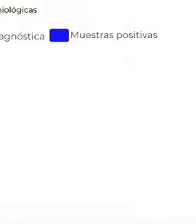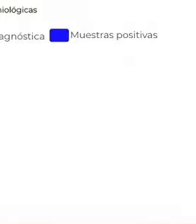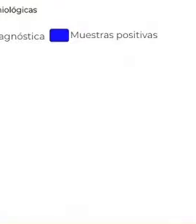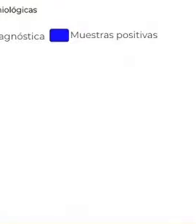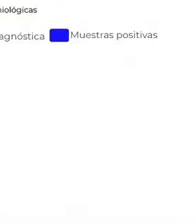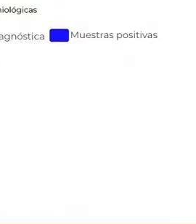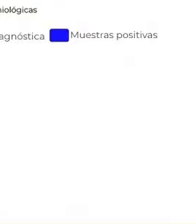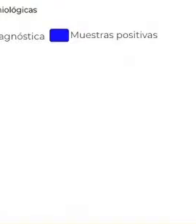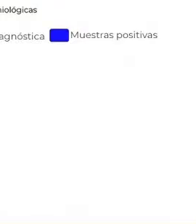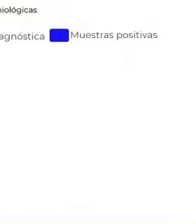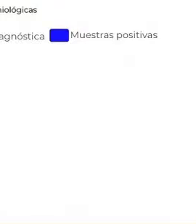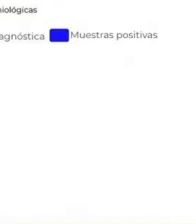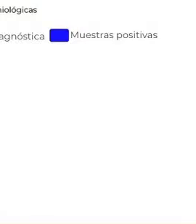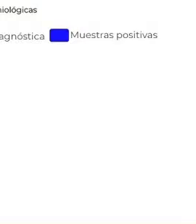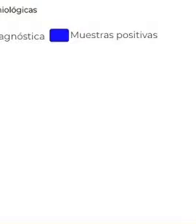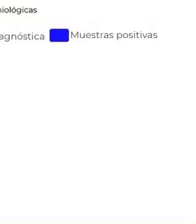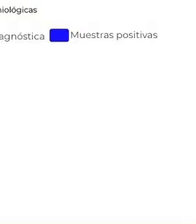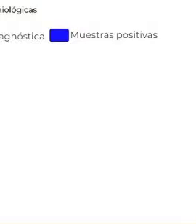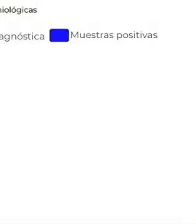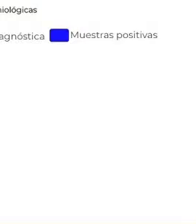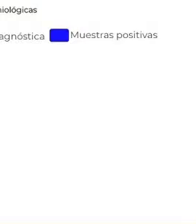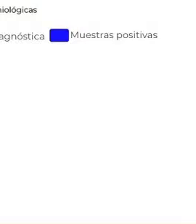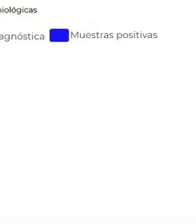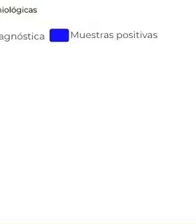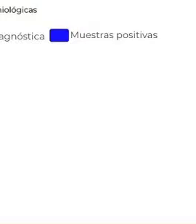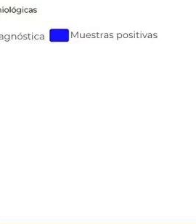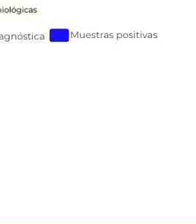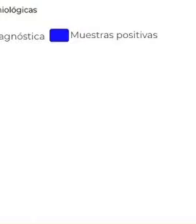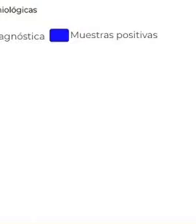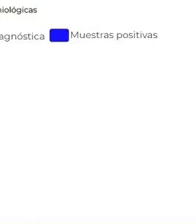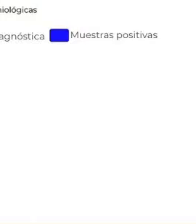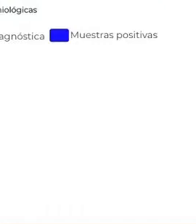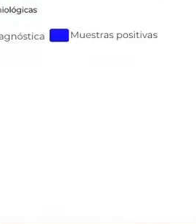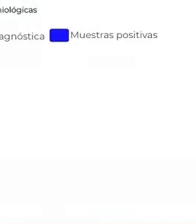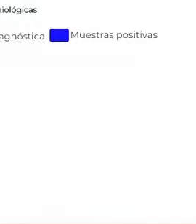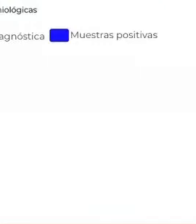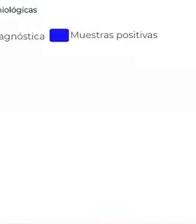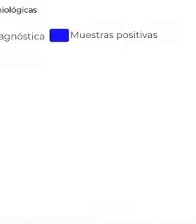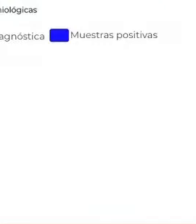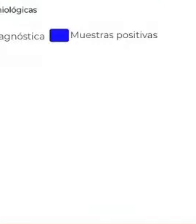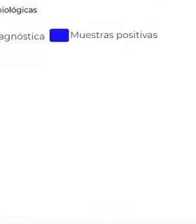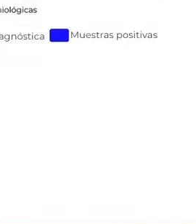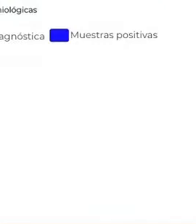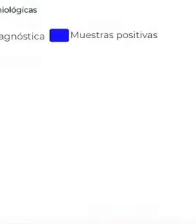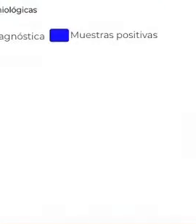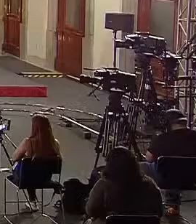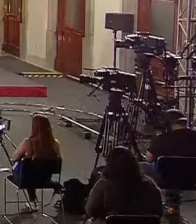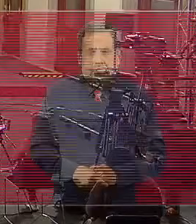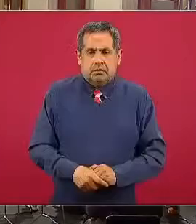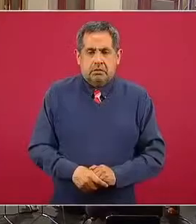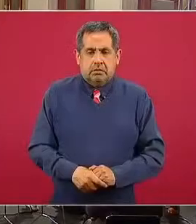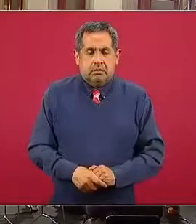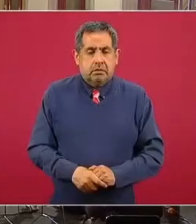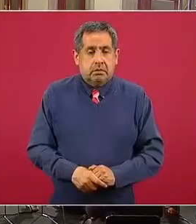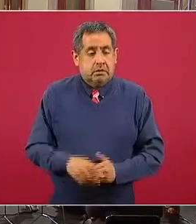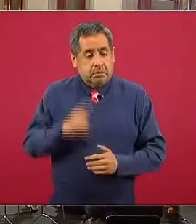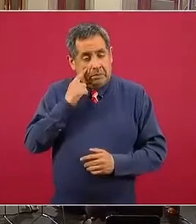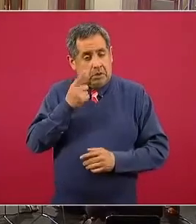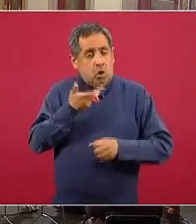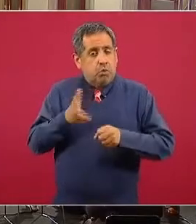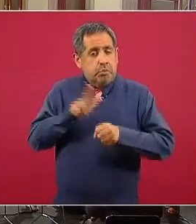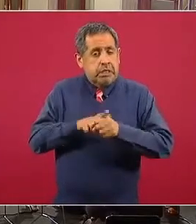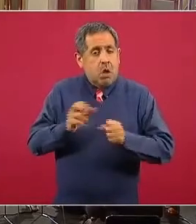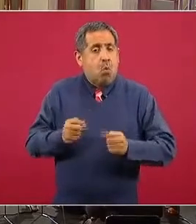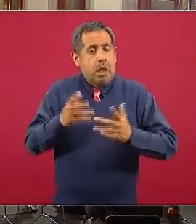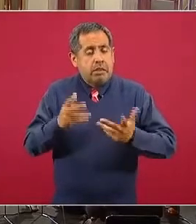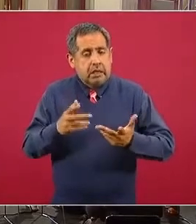últimas semanas, una tendencia descendente, y si vemos los indicadores de ocupación hospitalaria,